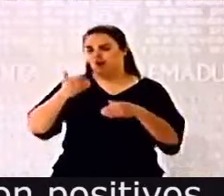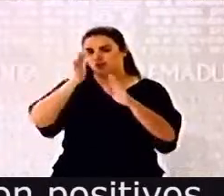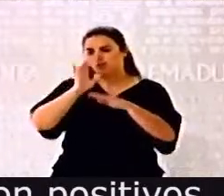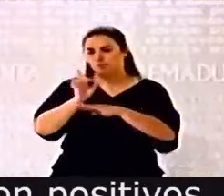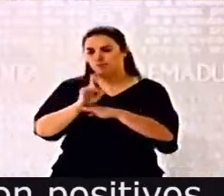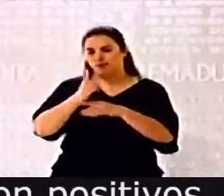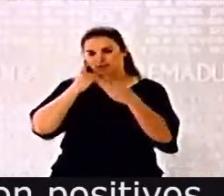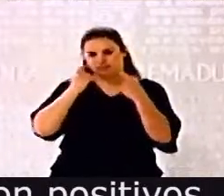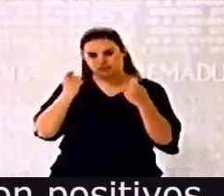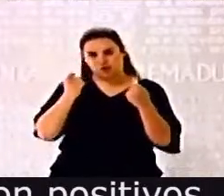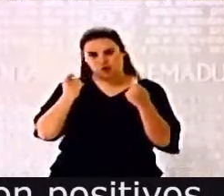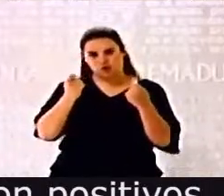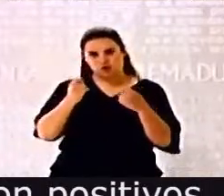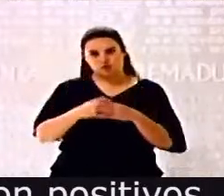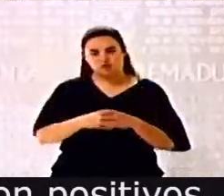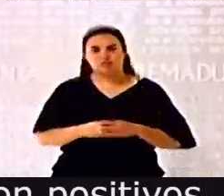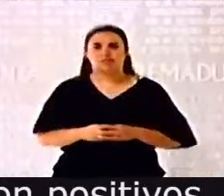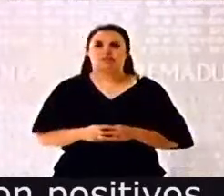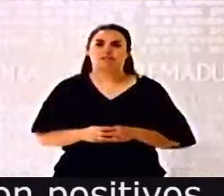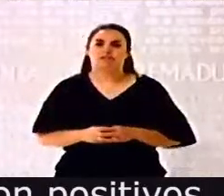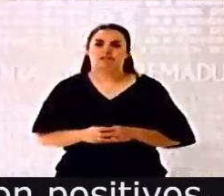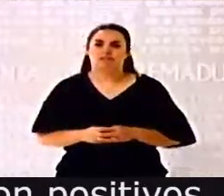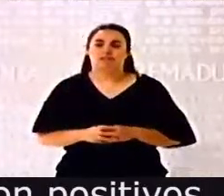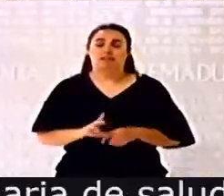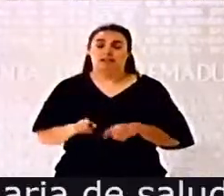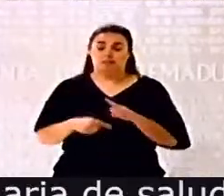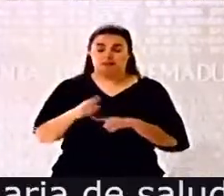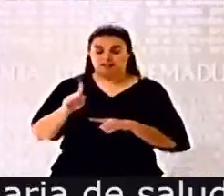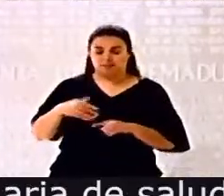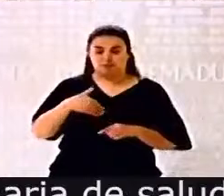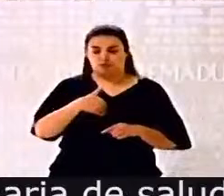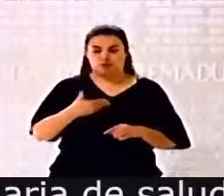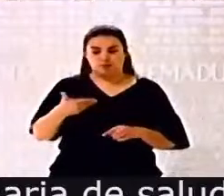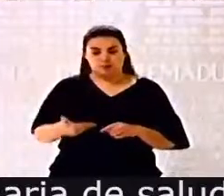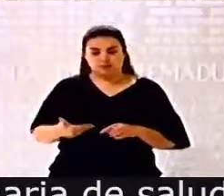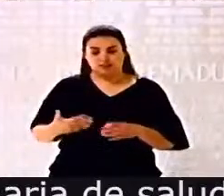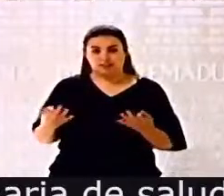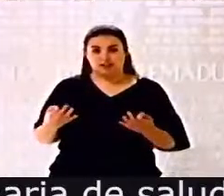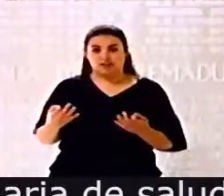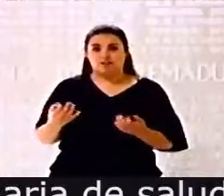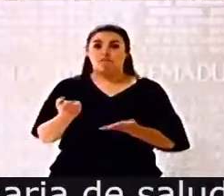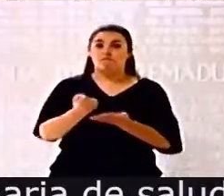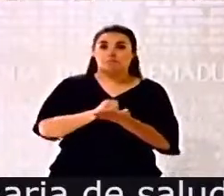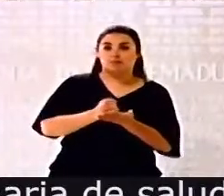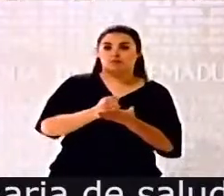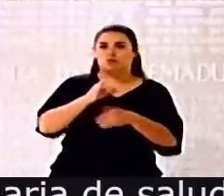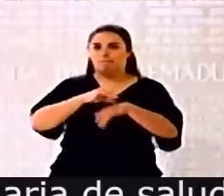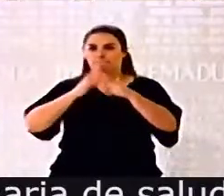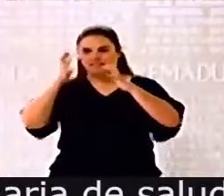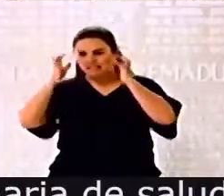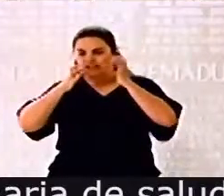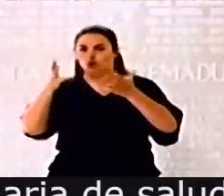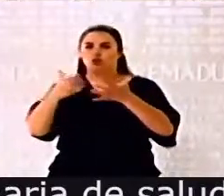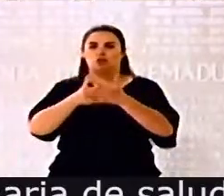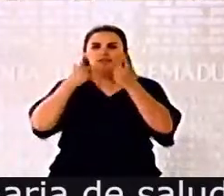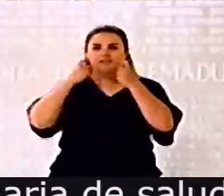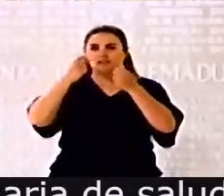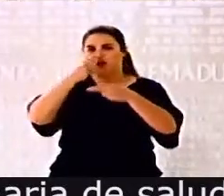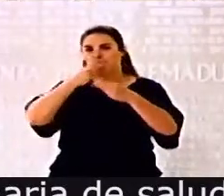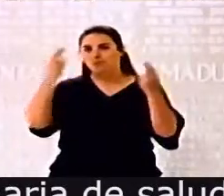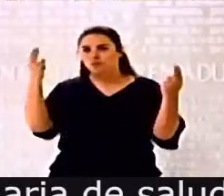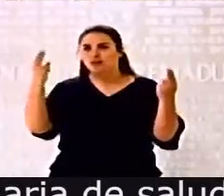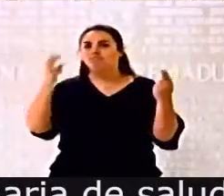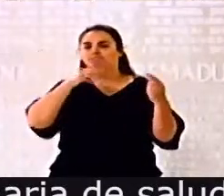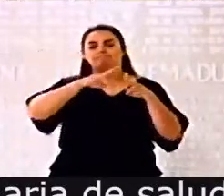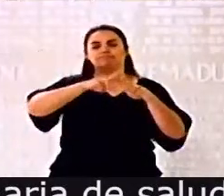salud. Y luego quien está haciendo un gran papel también son los farmacéuticos, los veterinarios y todo el personal de salud pública que